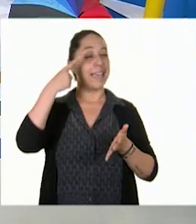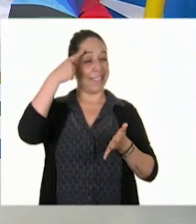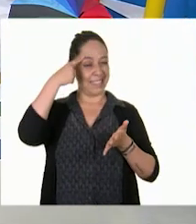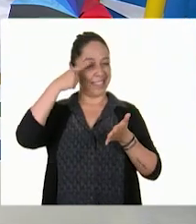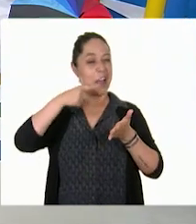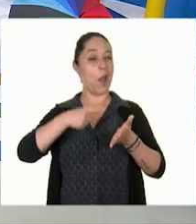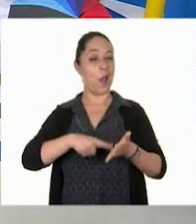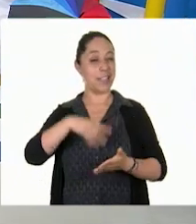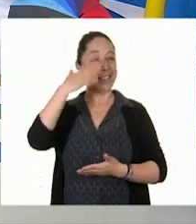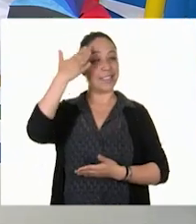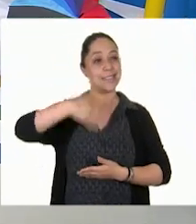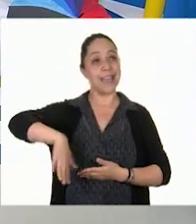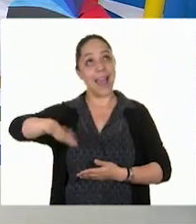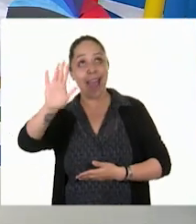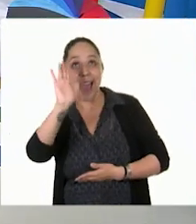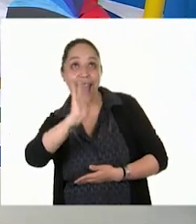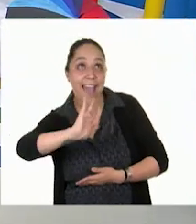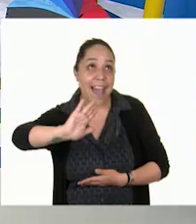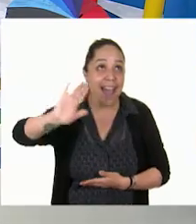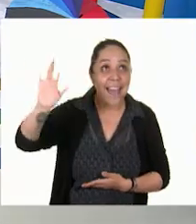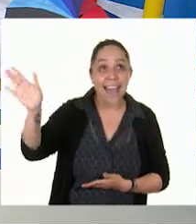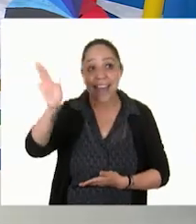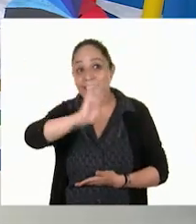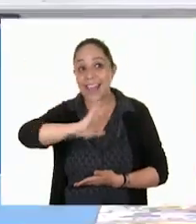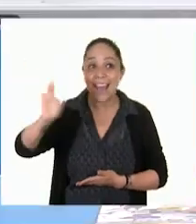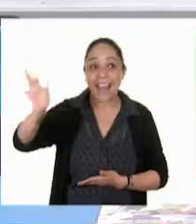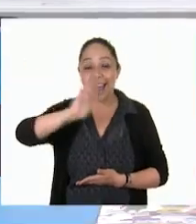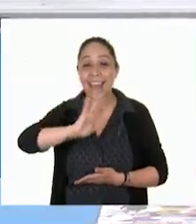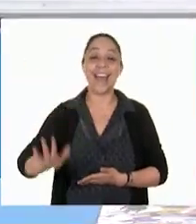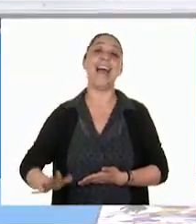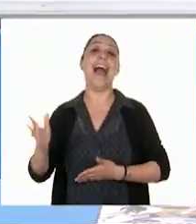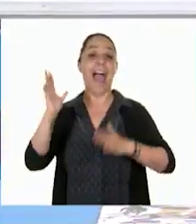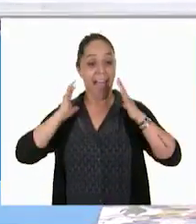es. ¡Hola, hola!